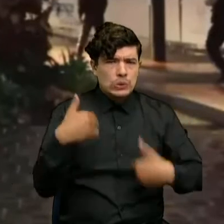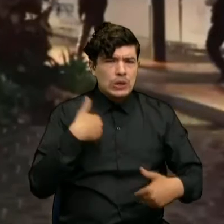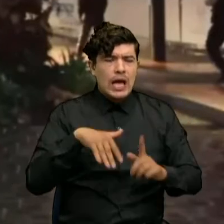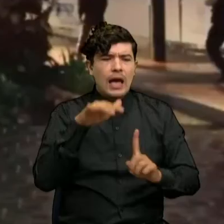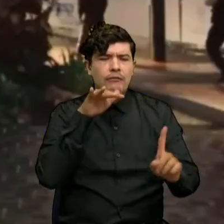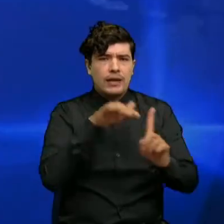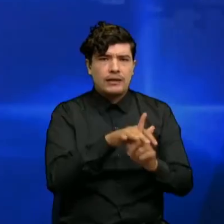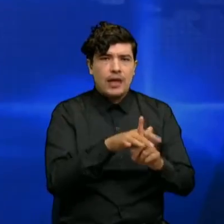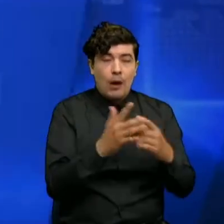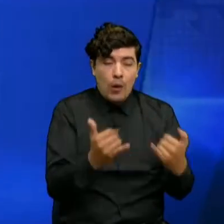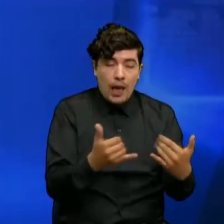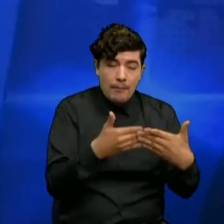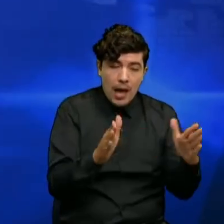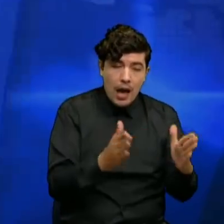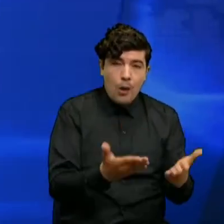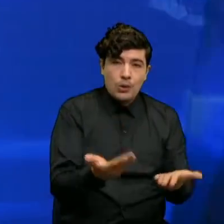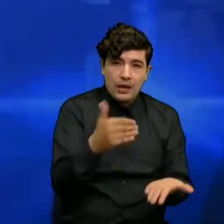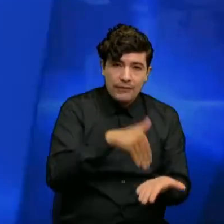punto de vacunación